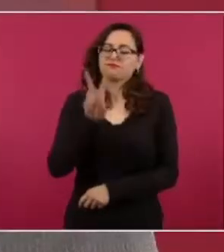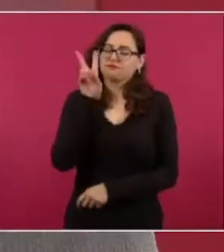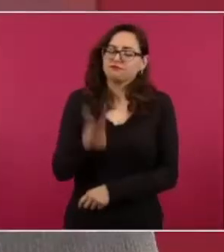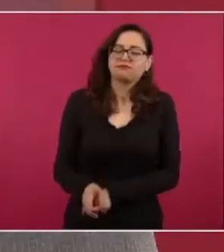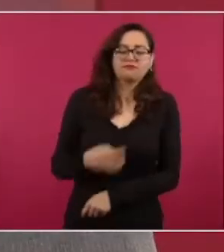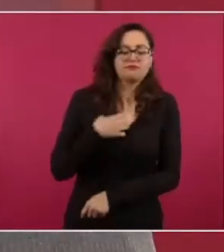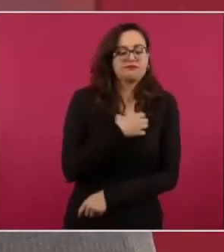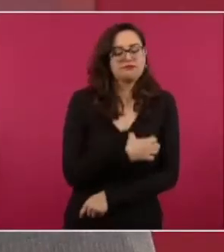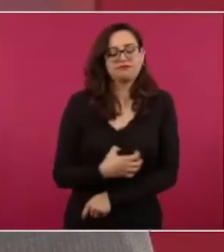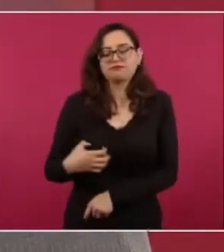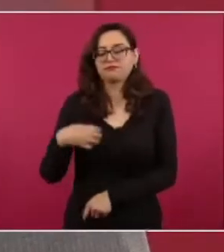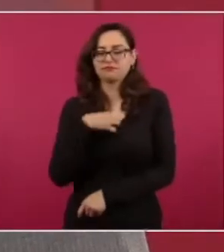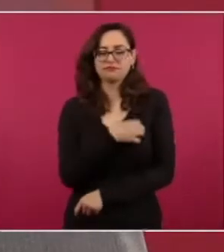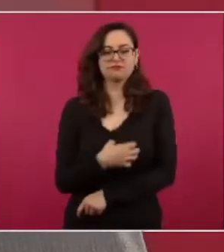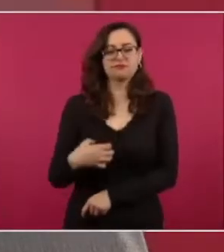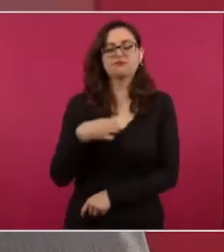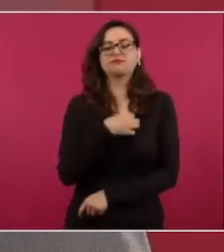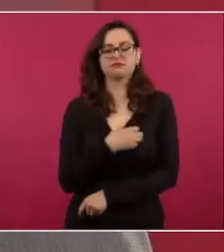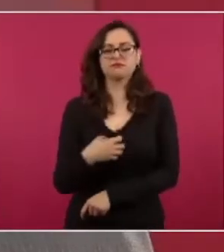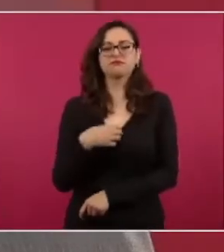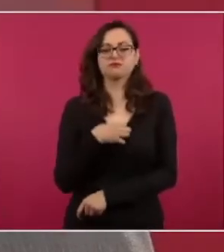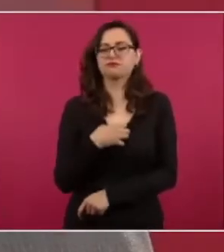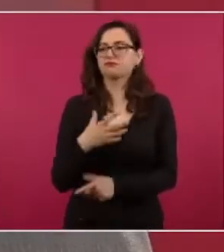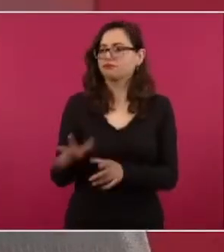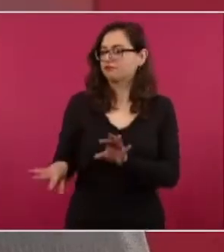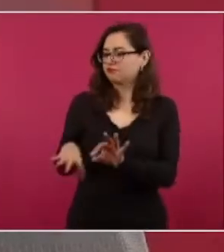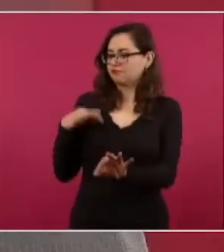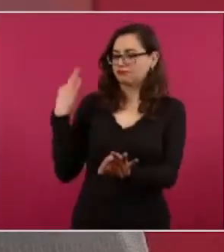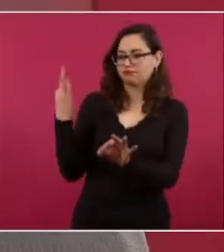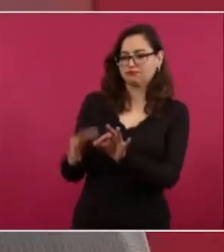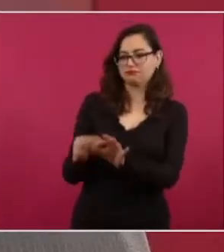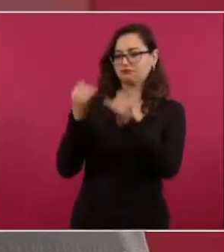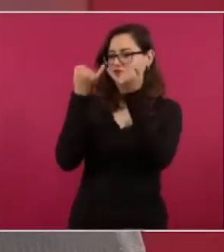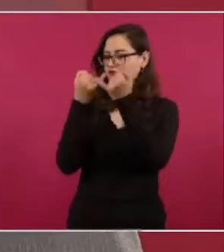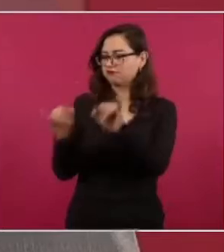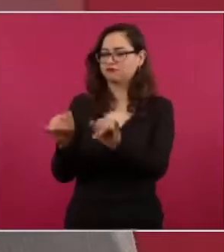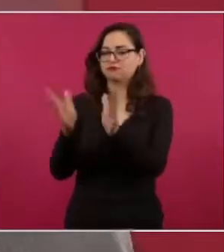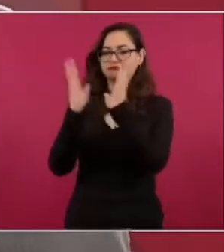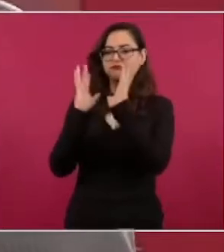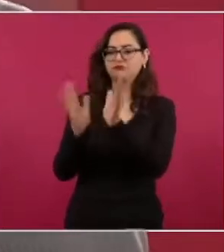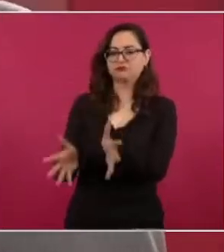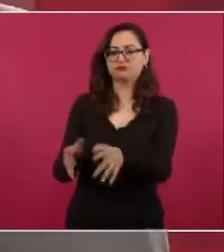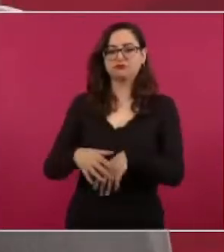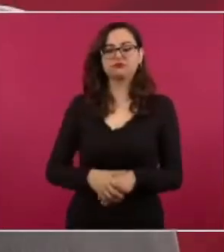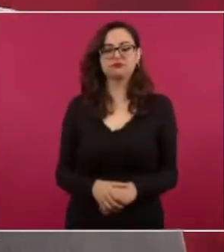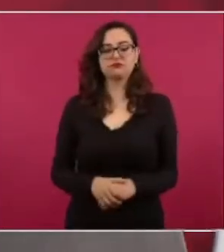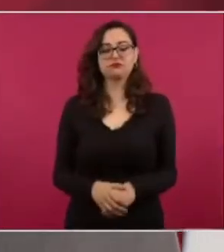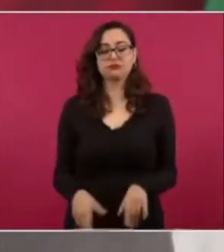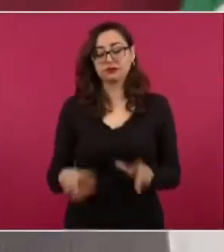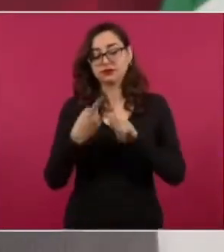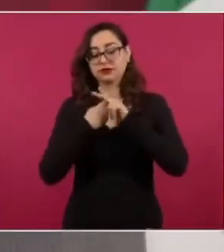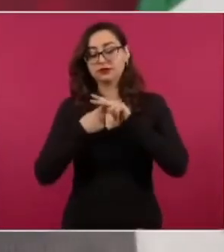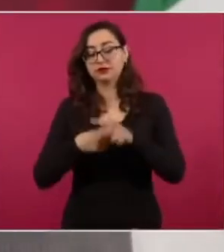porque ya la concluimos. Vamos a procesar